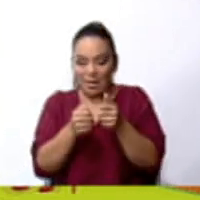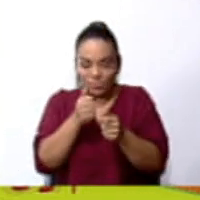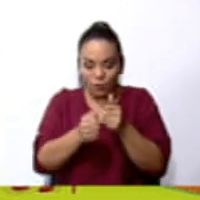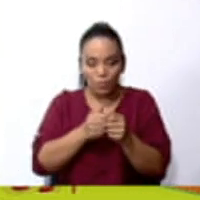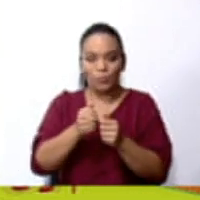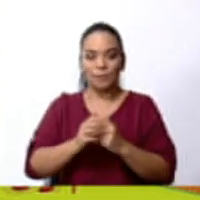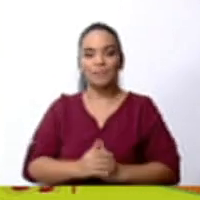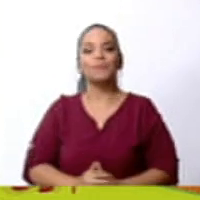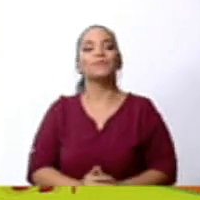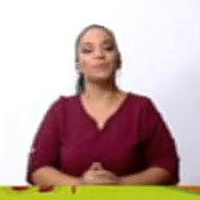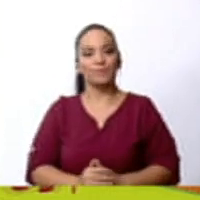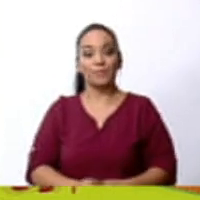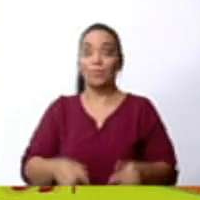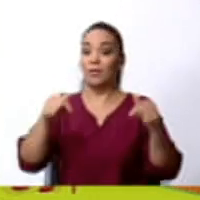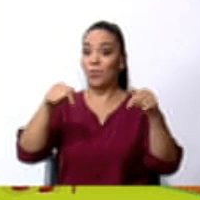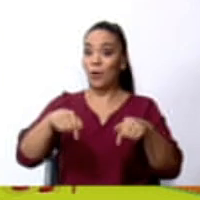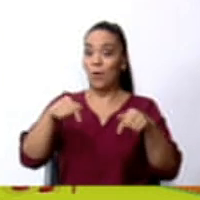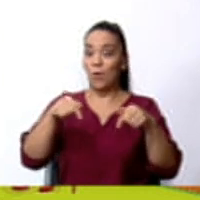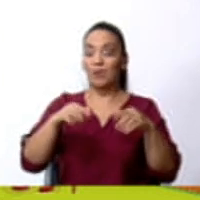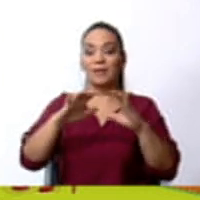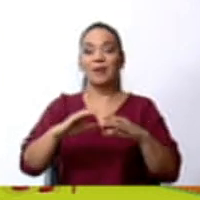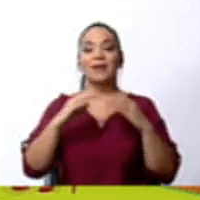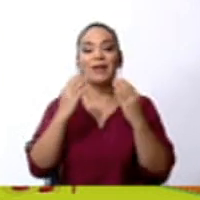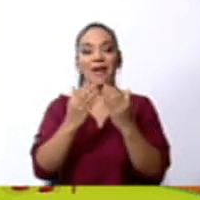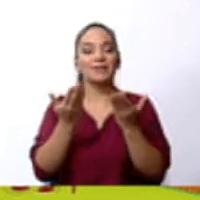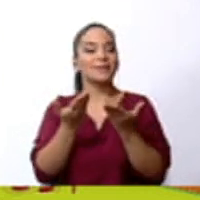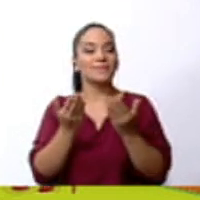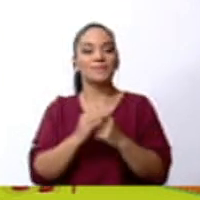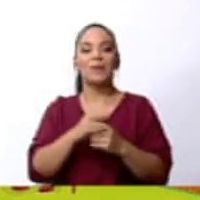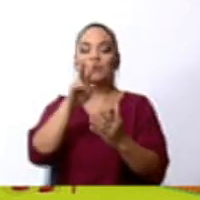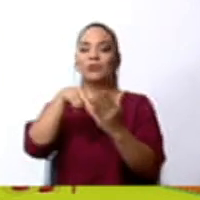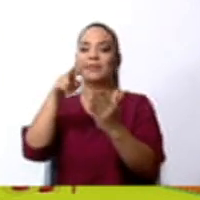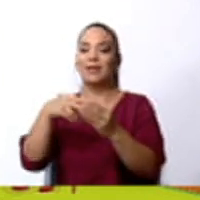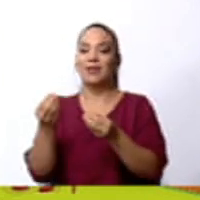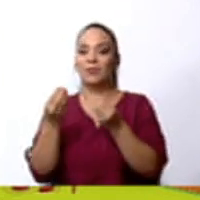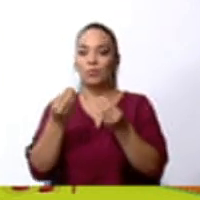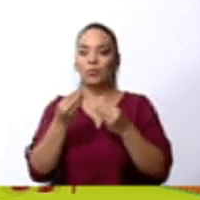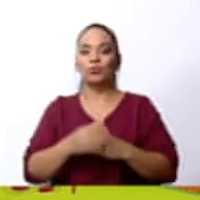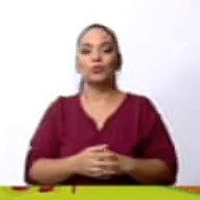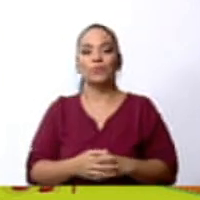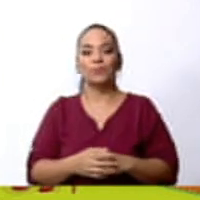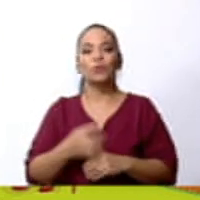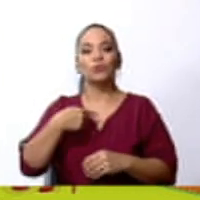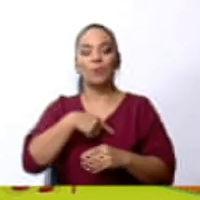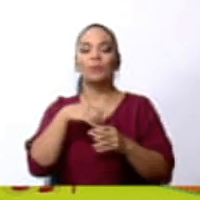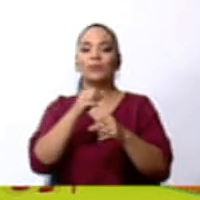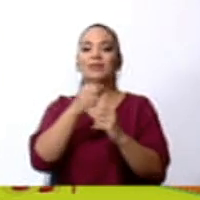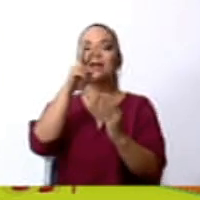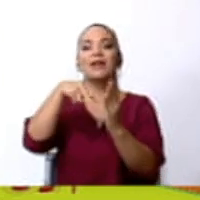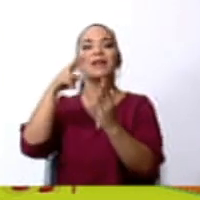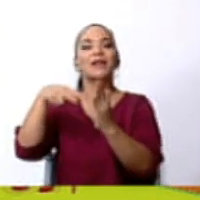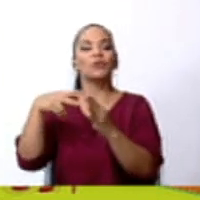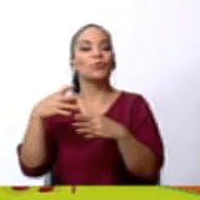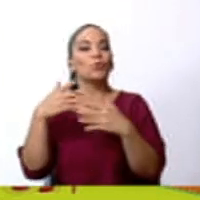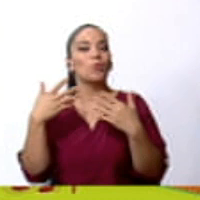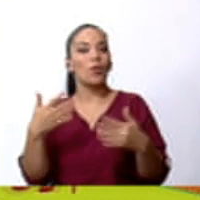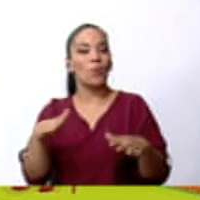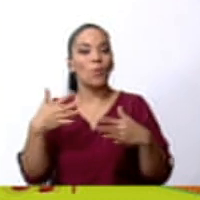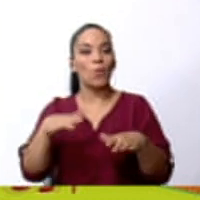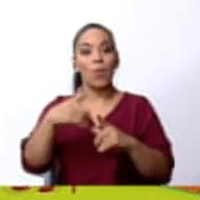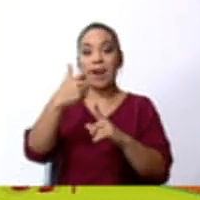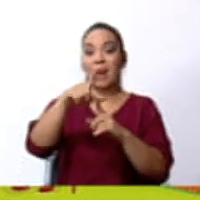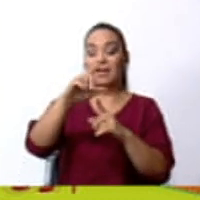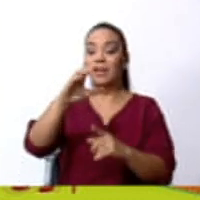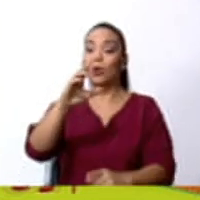Pero hoy, la clase de hoy vamos a leer mucho, vamos a hacer lectura de letra cursiva. Así